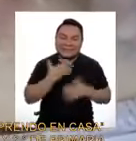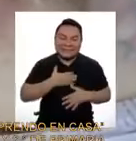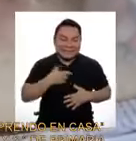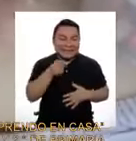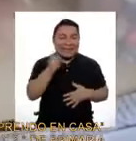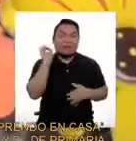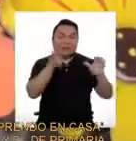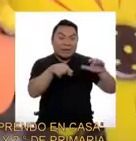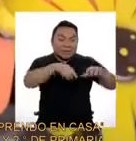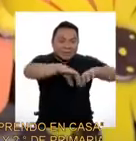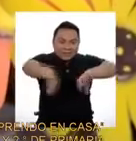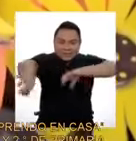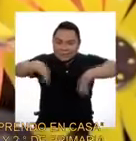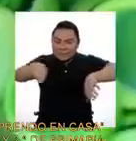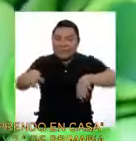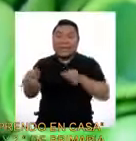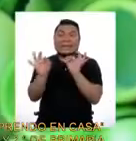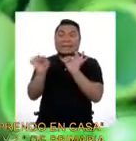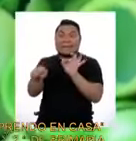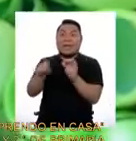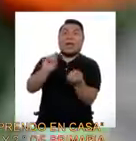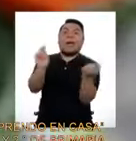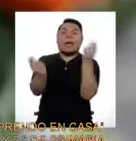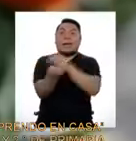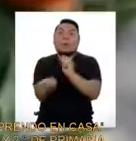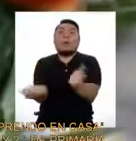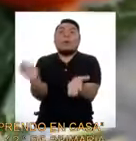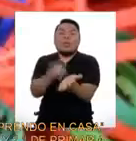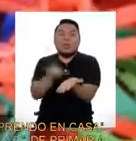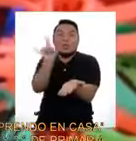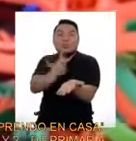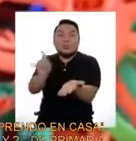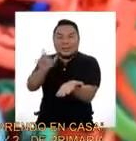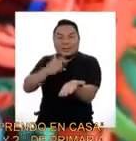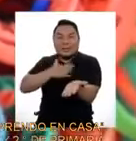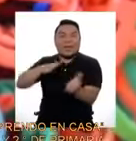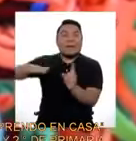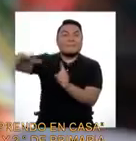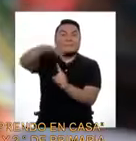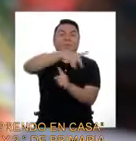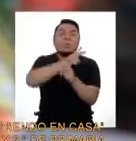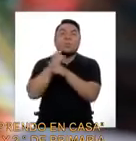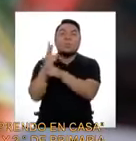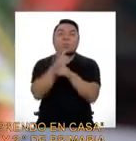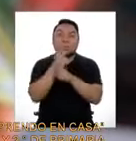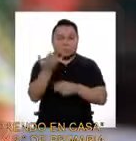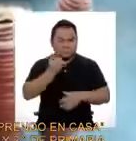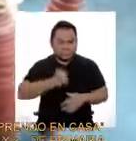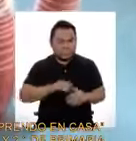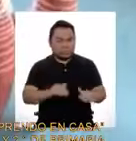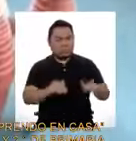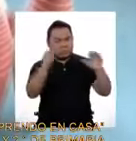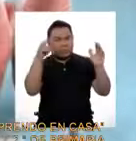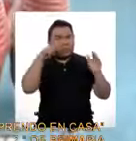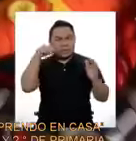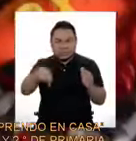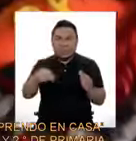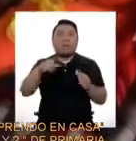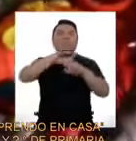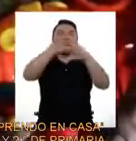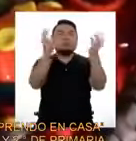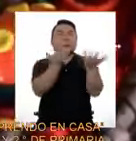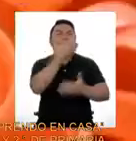cosas importantes, buenas, excelentes, fabulosas para nosotros mismos, para nuestro planeta, para nuestros hijos, para nuestros nietos. Entonces, ¿por